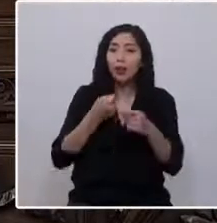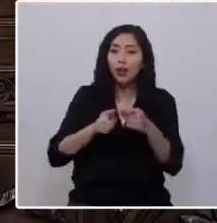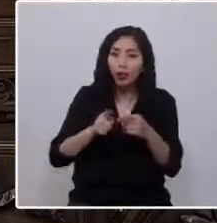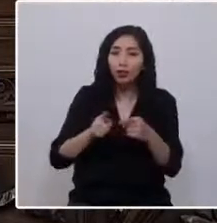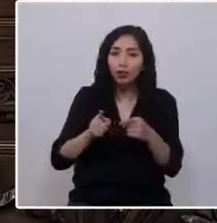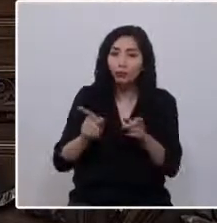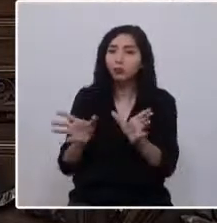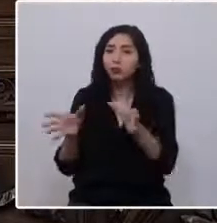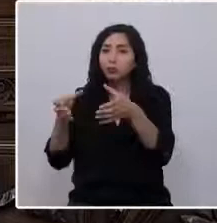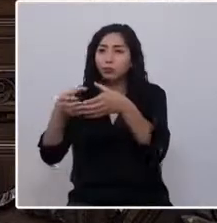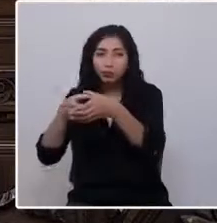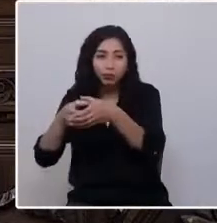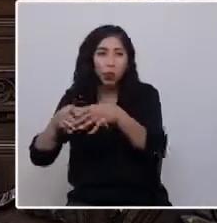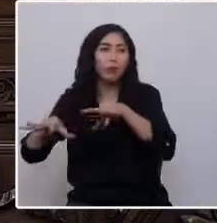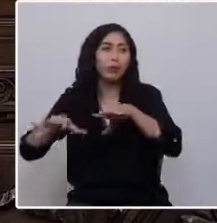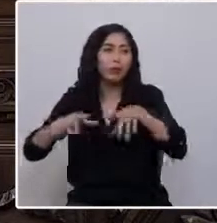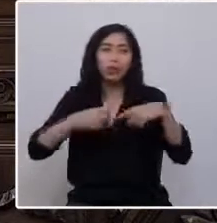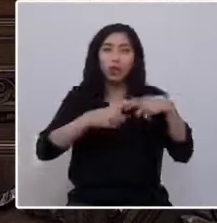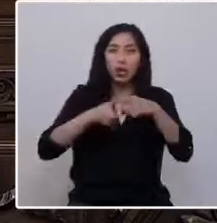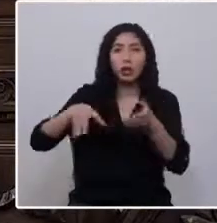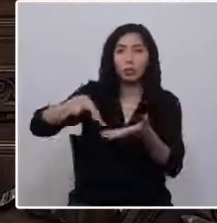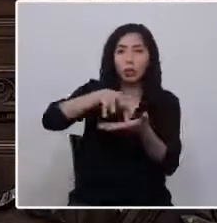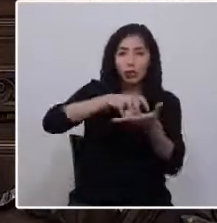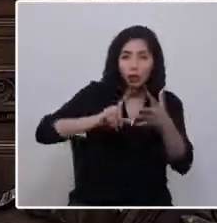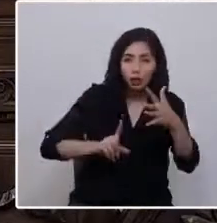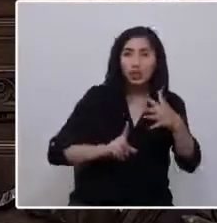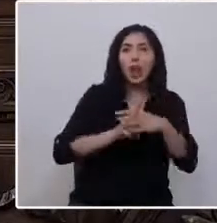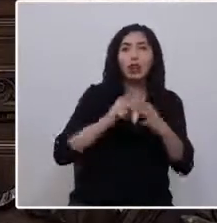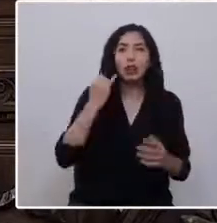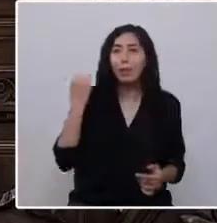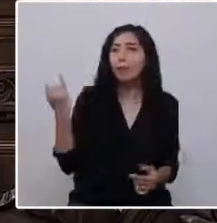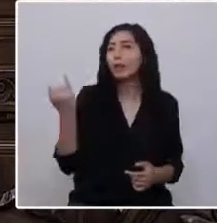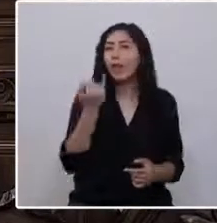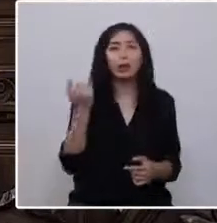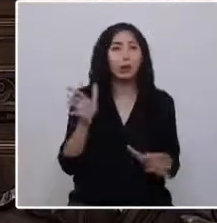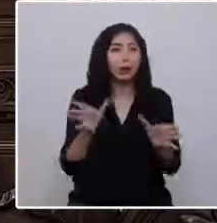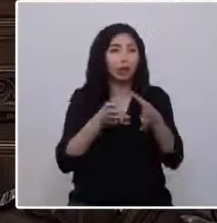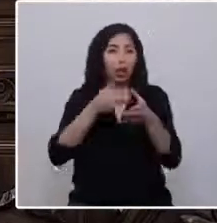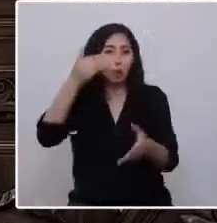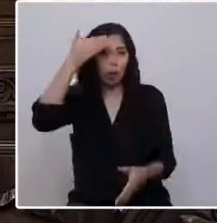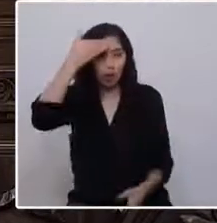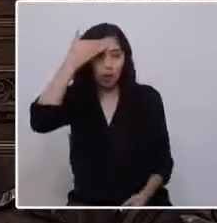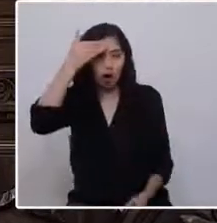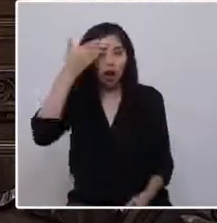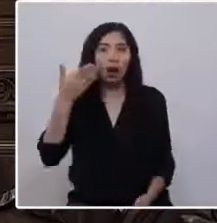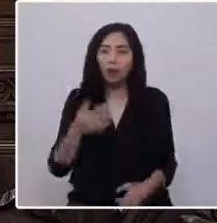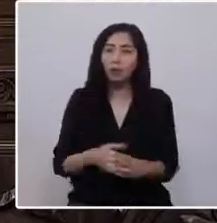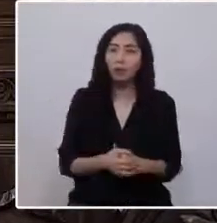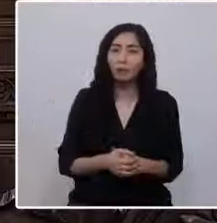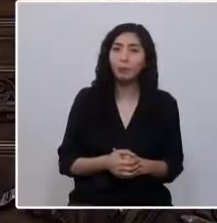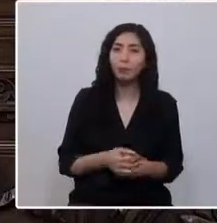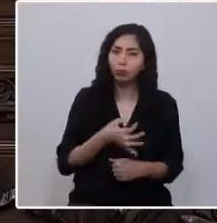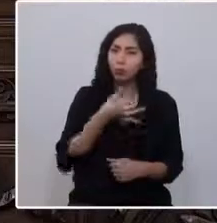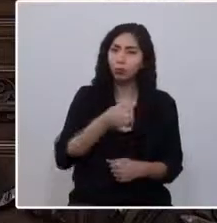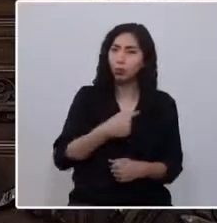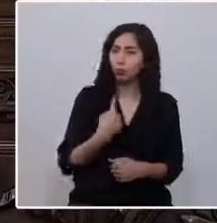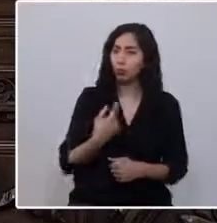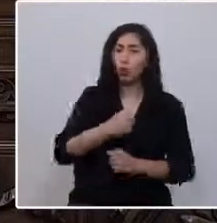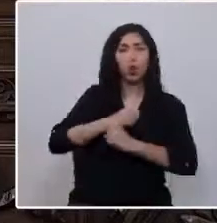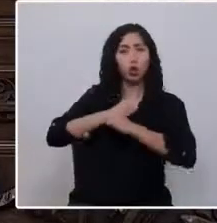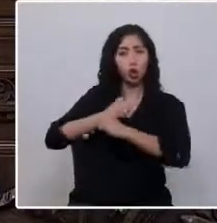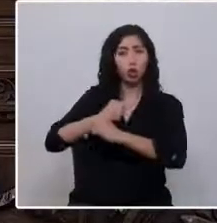pueblos originarios e independientes y partidos populares declaramos firmemente que estamos en contra de un país